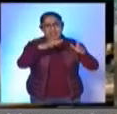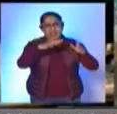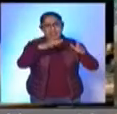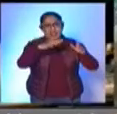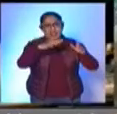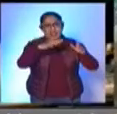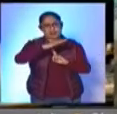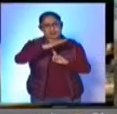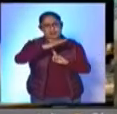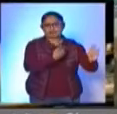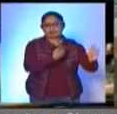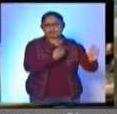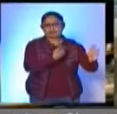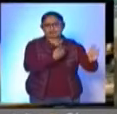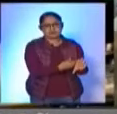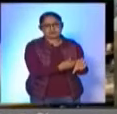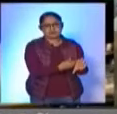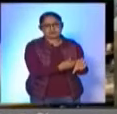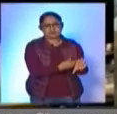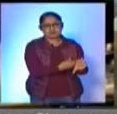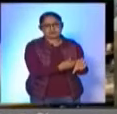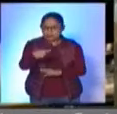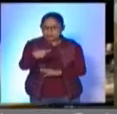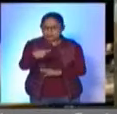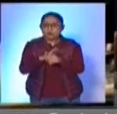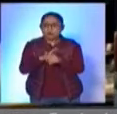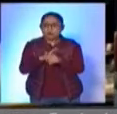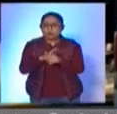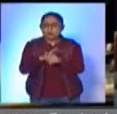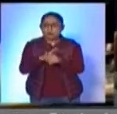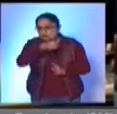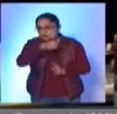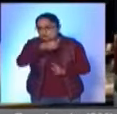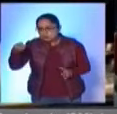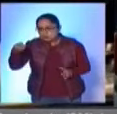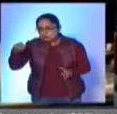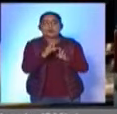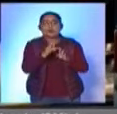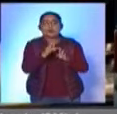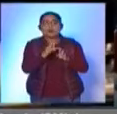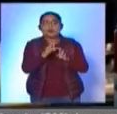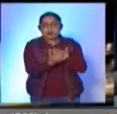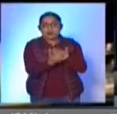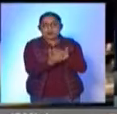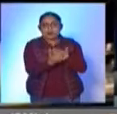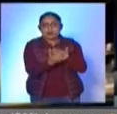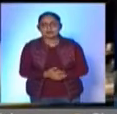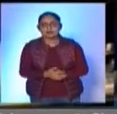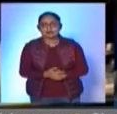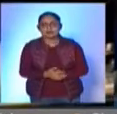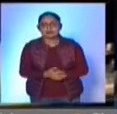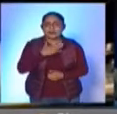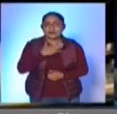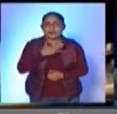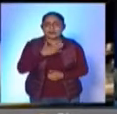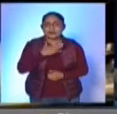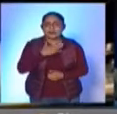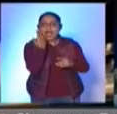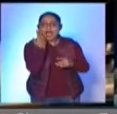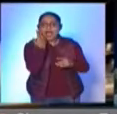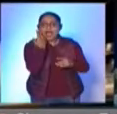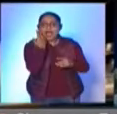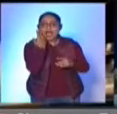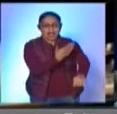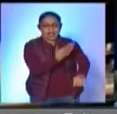ambiente, quien invitó a los asistentes a conocer de cerca el proyecto. Es un terreno donde lo que pretendemos ser cabañas en